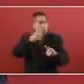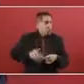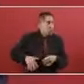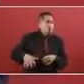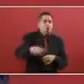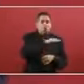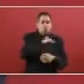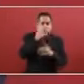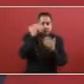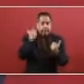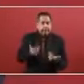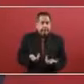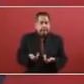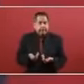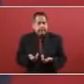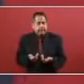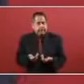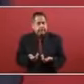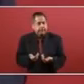muy